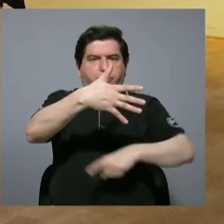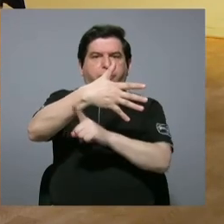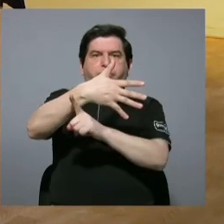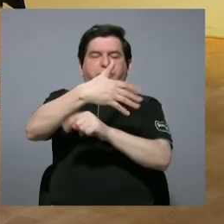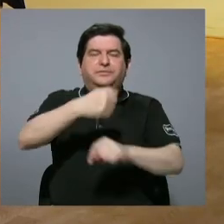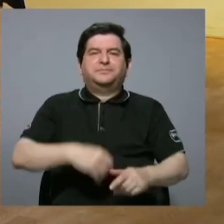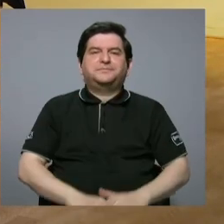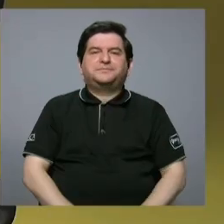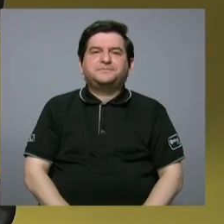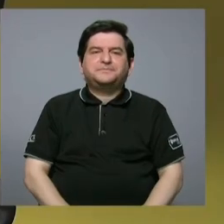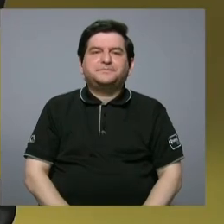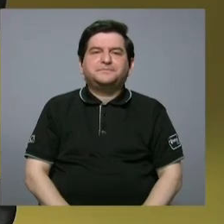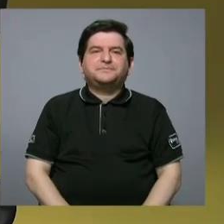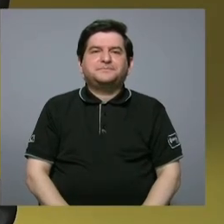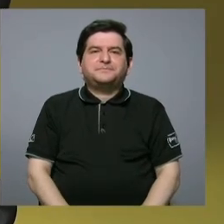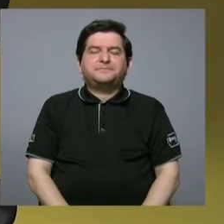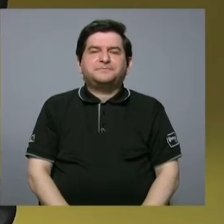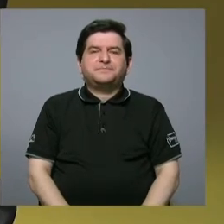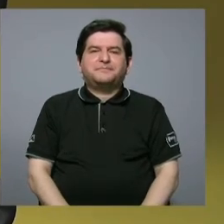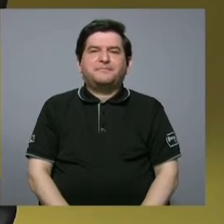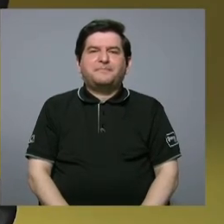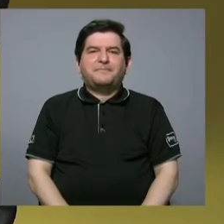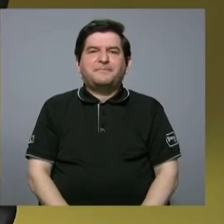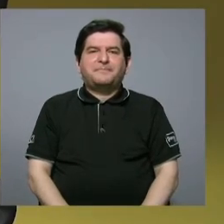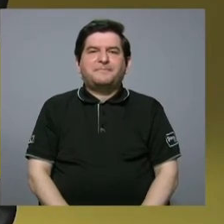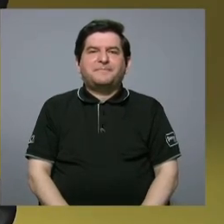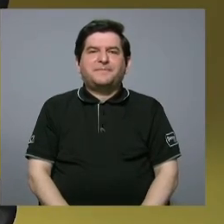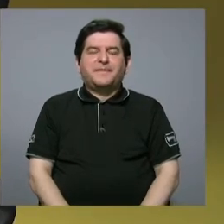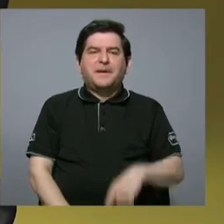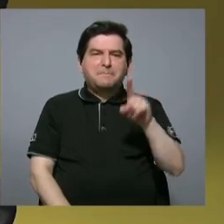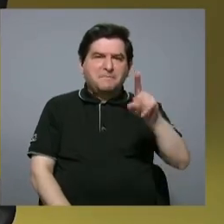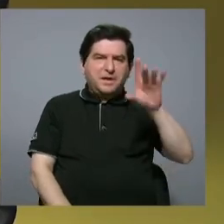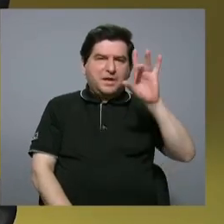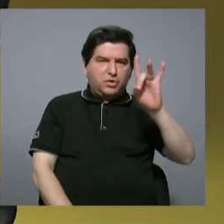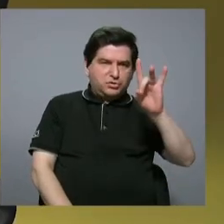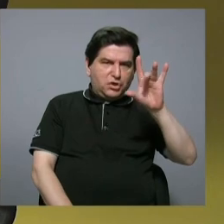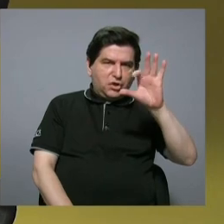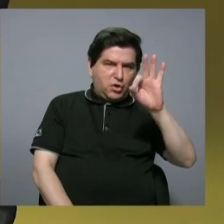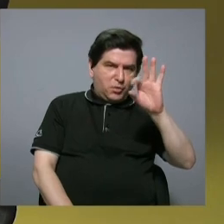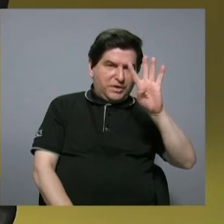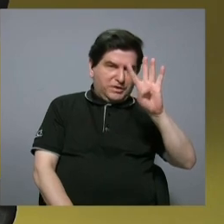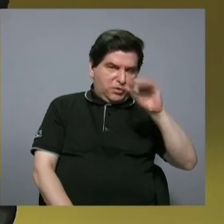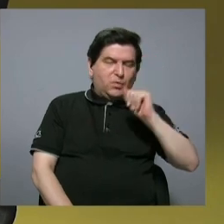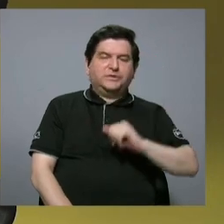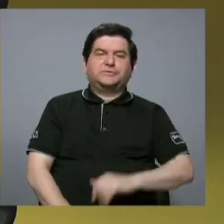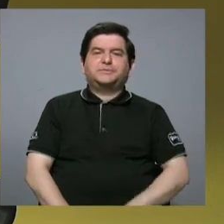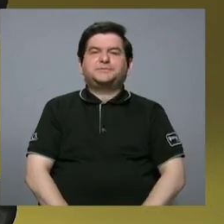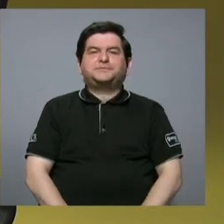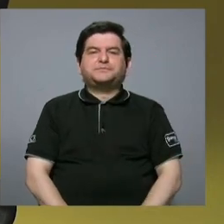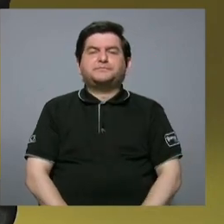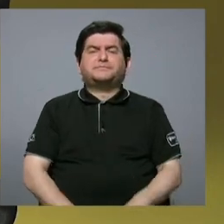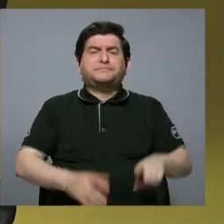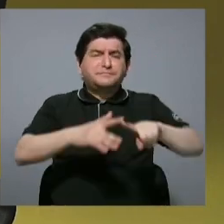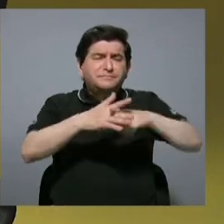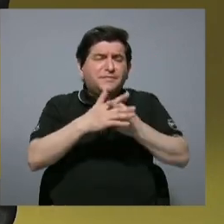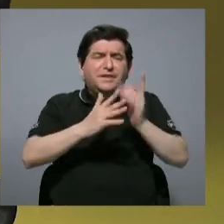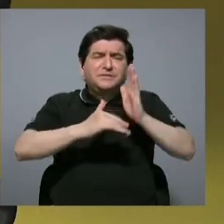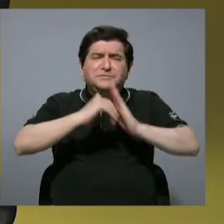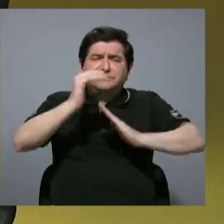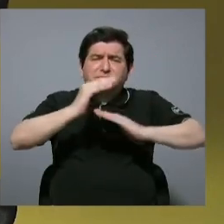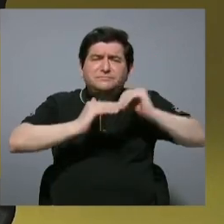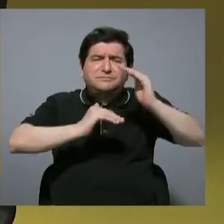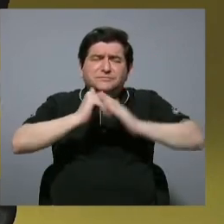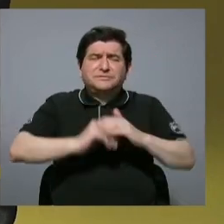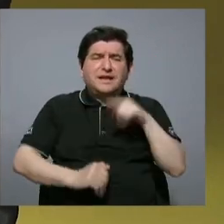Ahora, bueno, entonces en 1894 se empieza la construcción